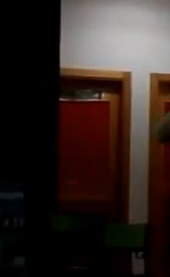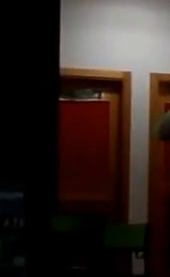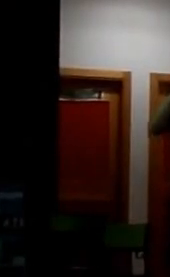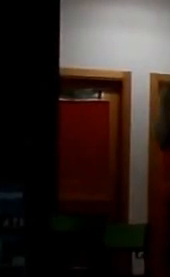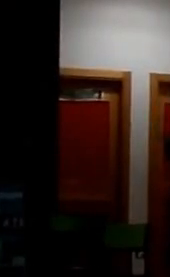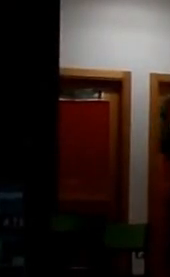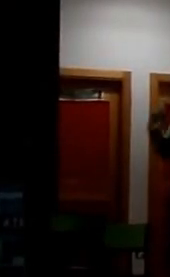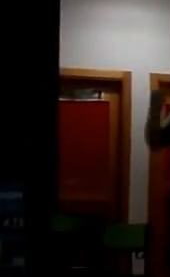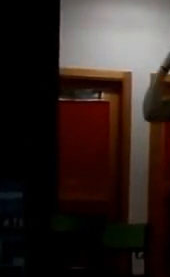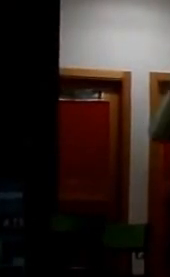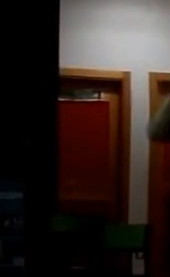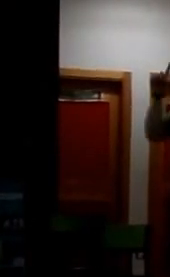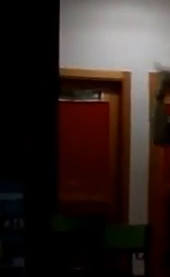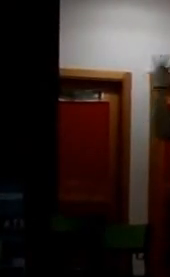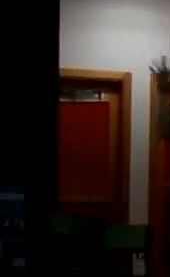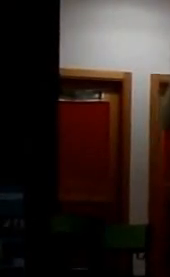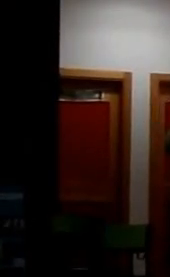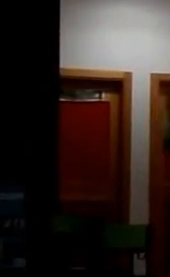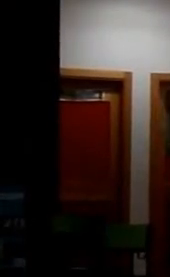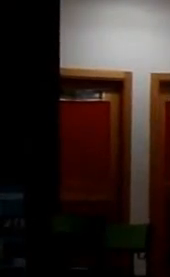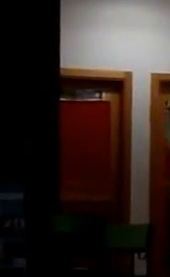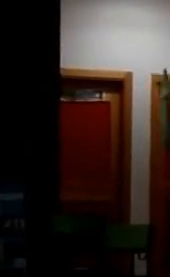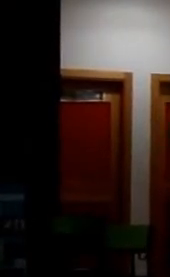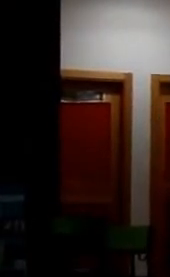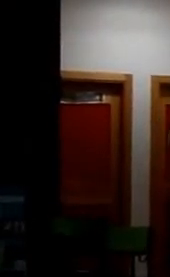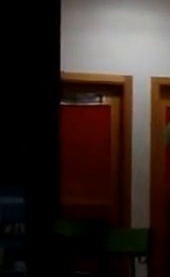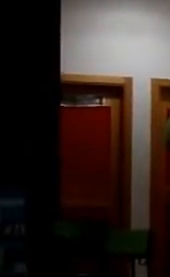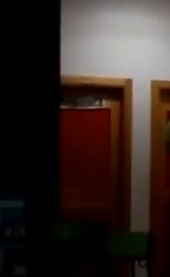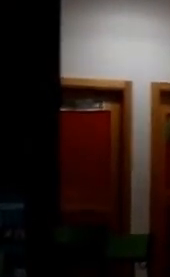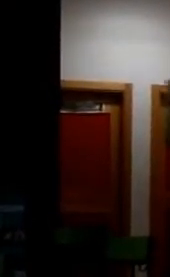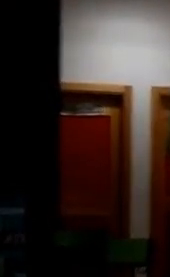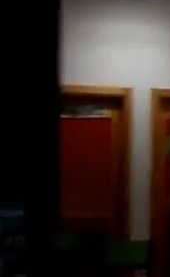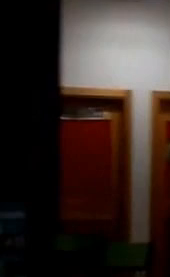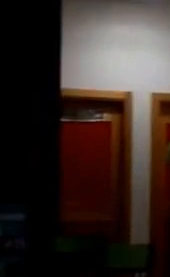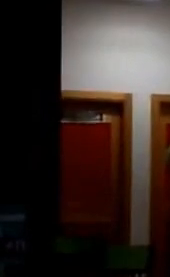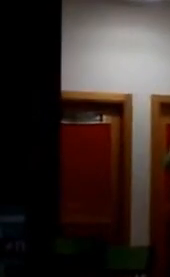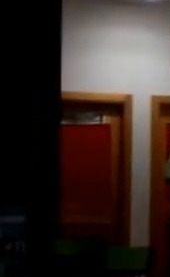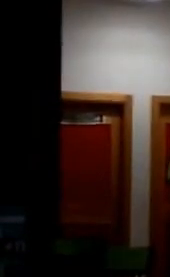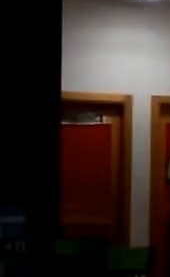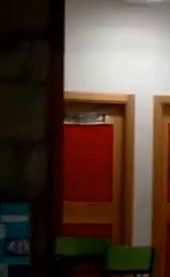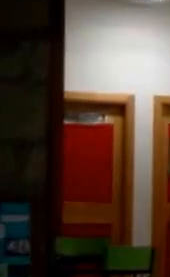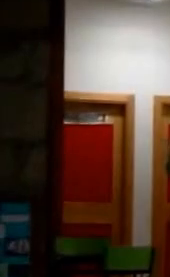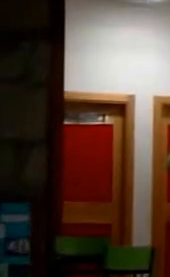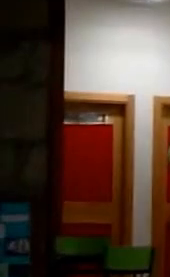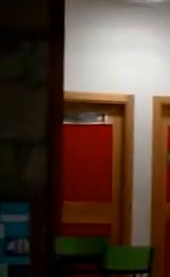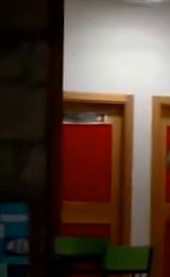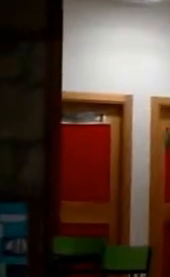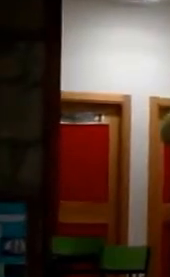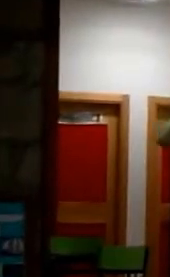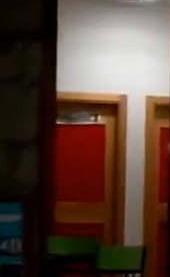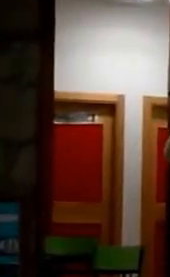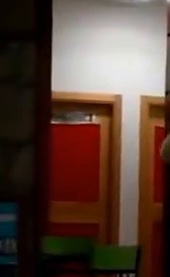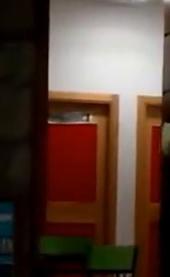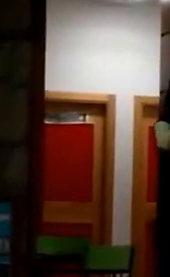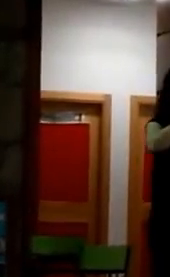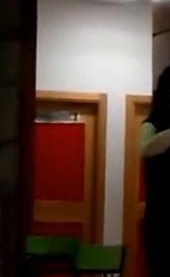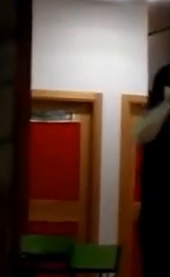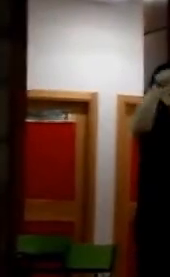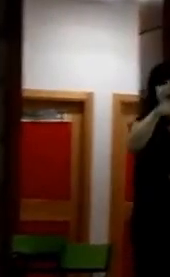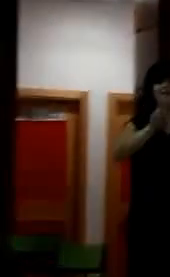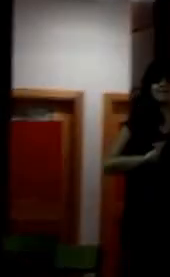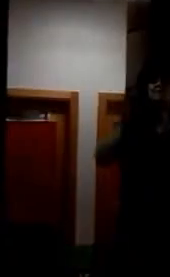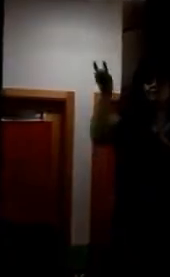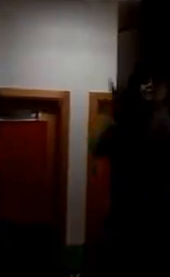relevante do último medio século das letras galegas. E con eles, e con nós, aquí tamén viñestes